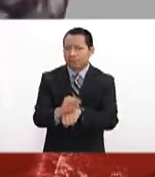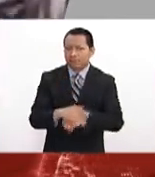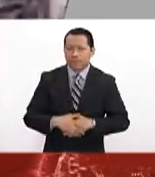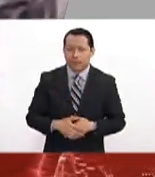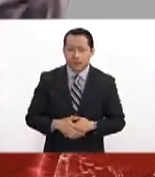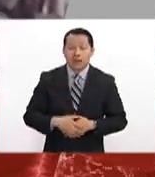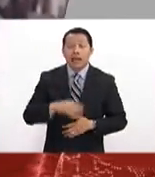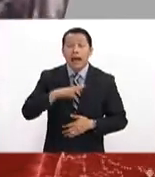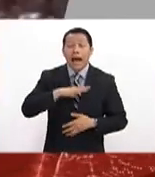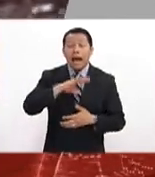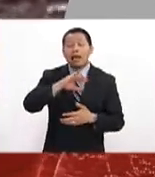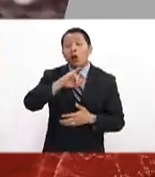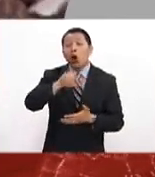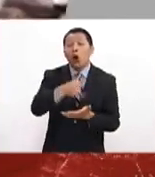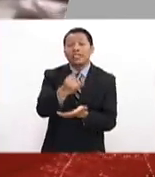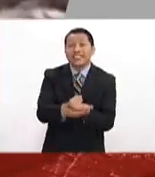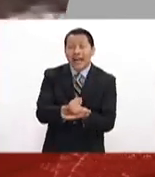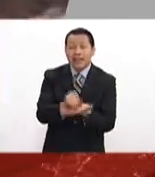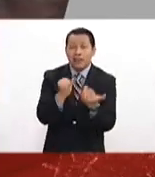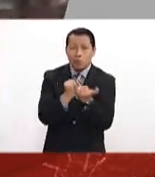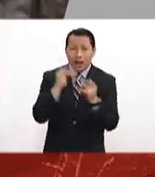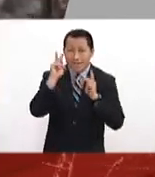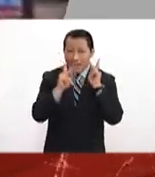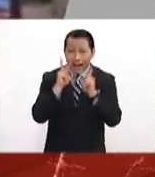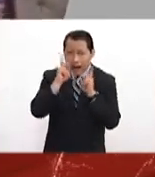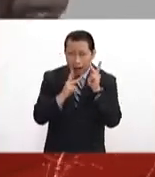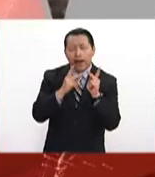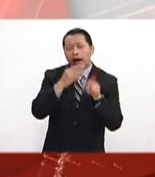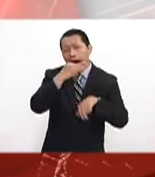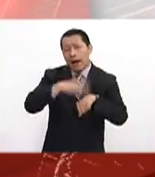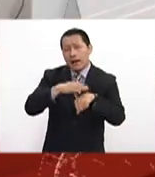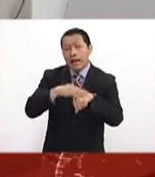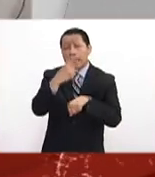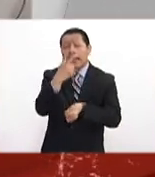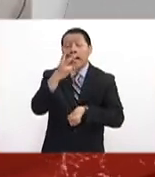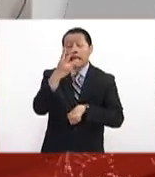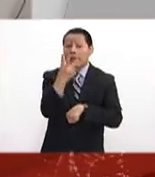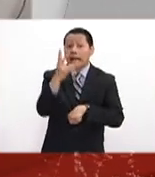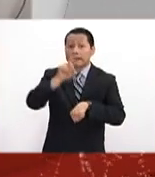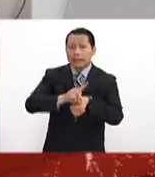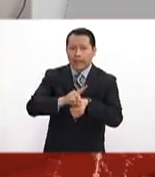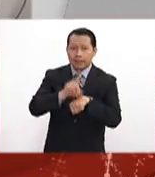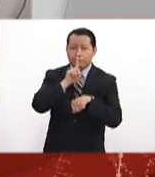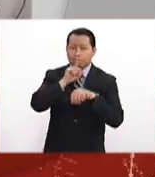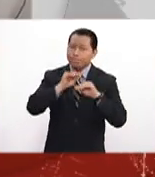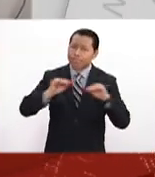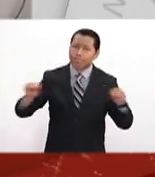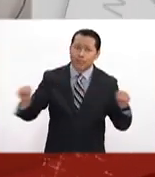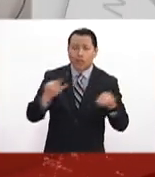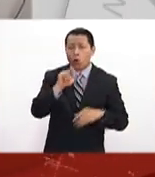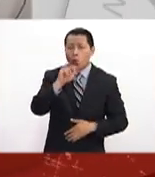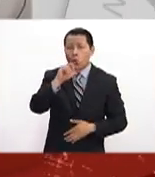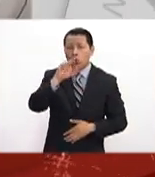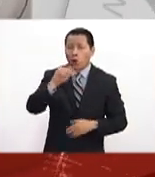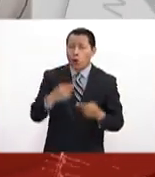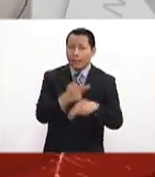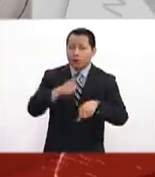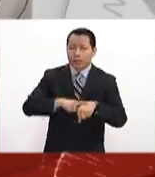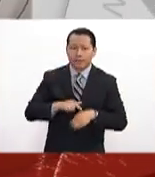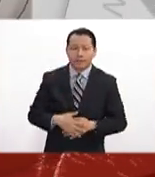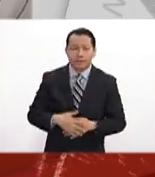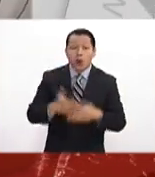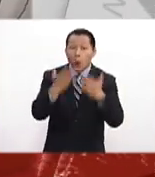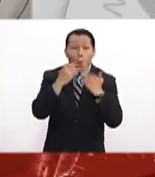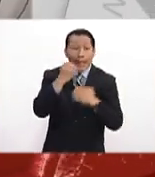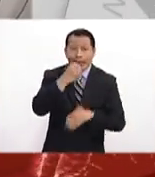viaja a Juchitán y decreta 3 días de luto nacional. No habrá clases ni en Oaxaca ni en Chiapas, en